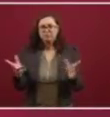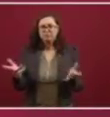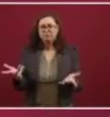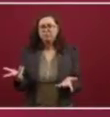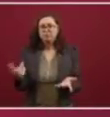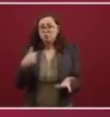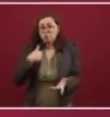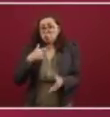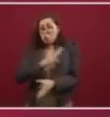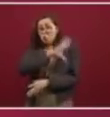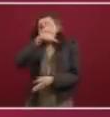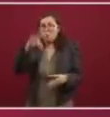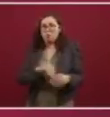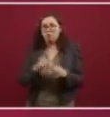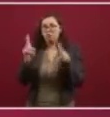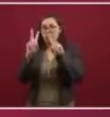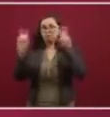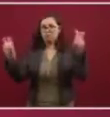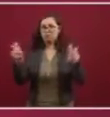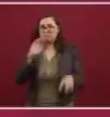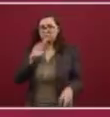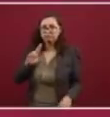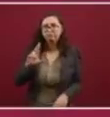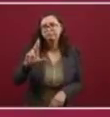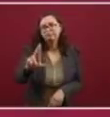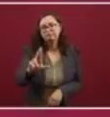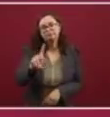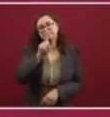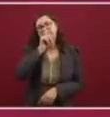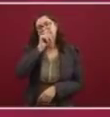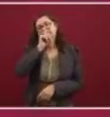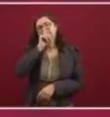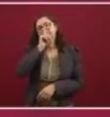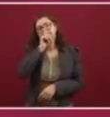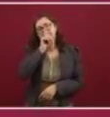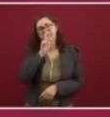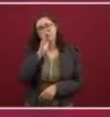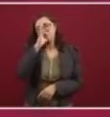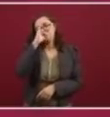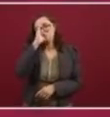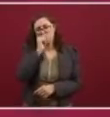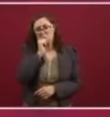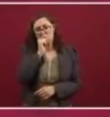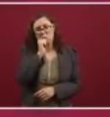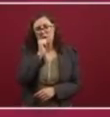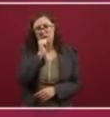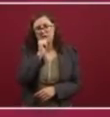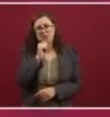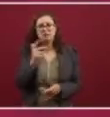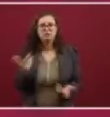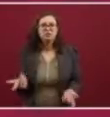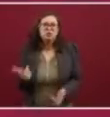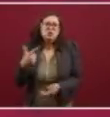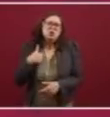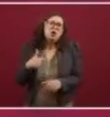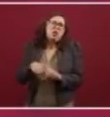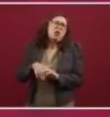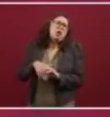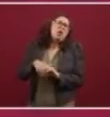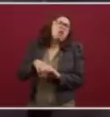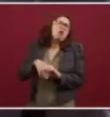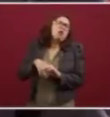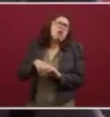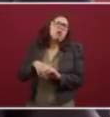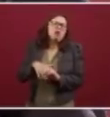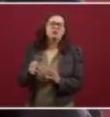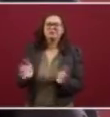contestar todo. Además, no me gusta la charlatanería, hablar